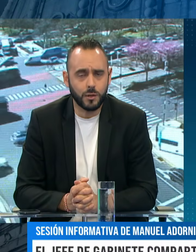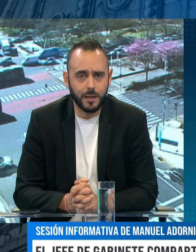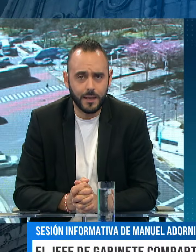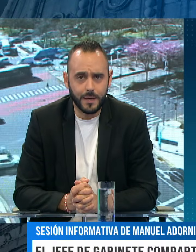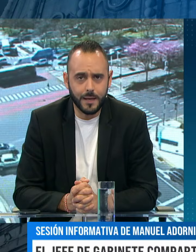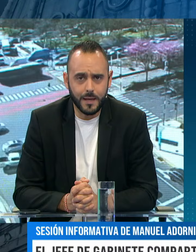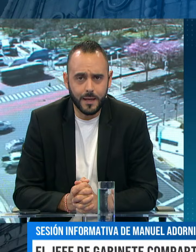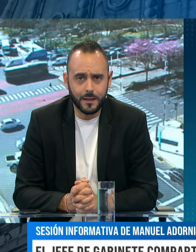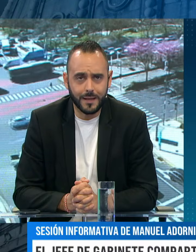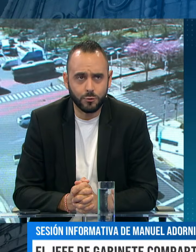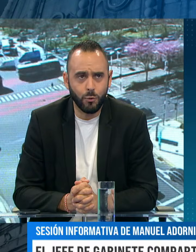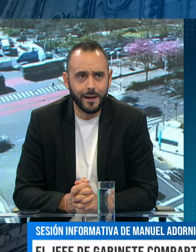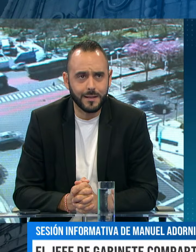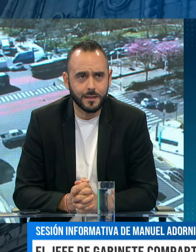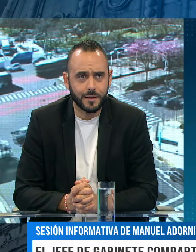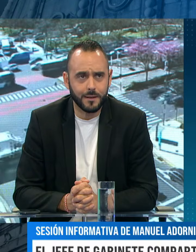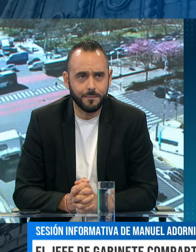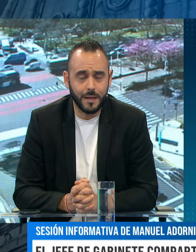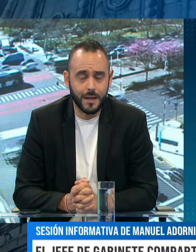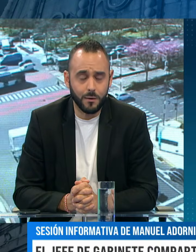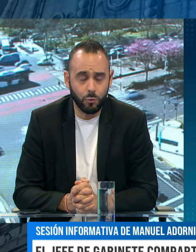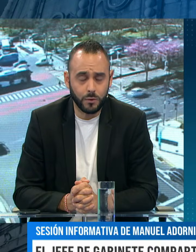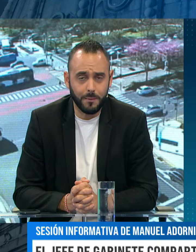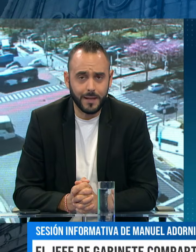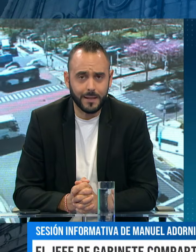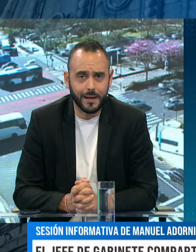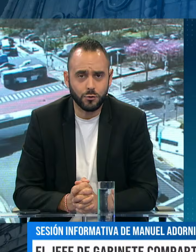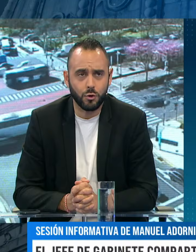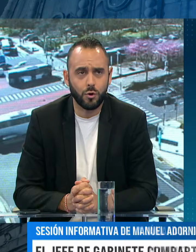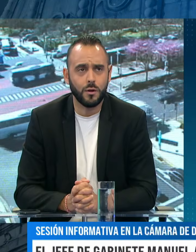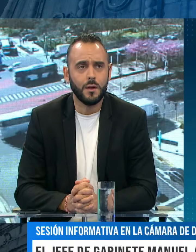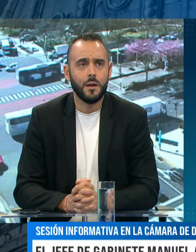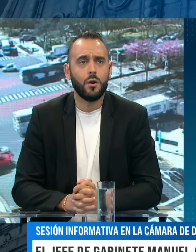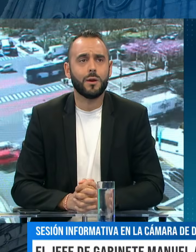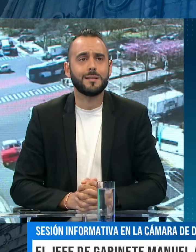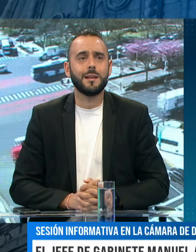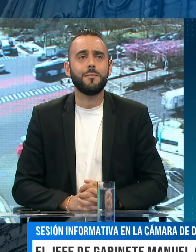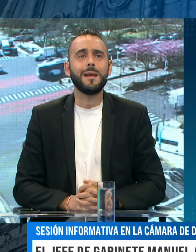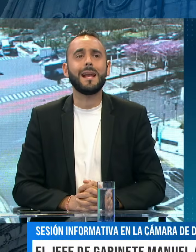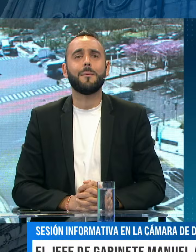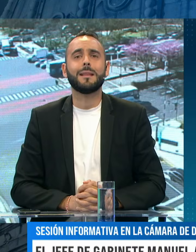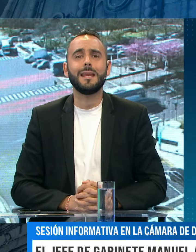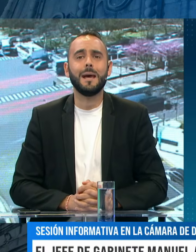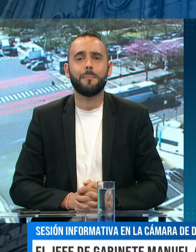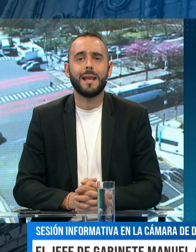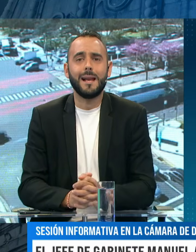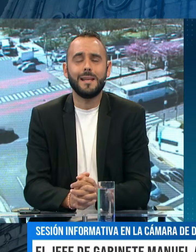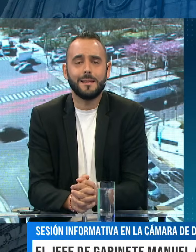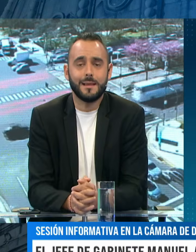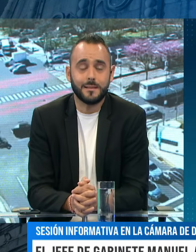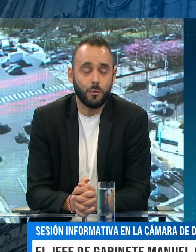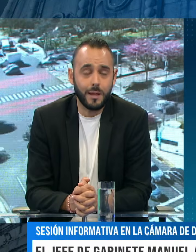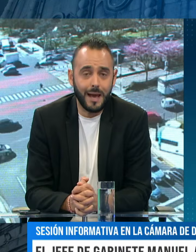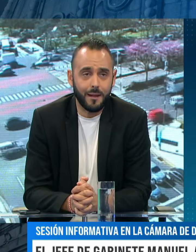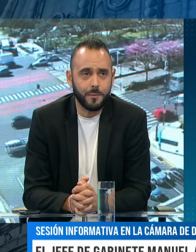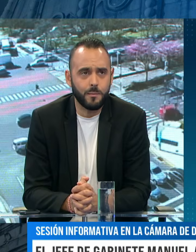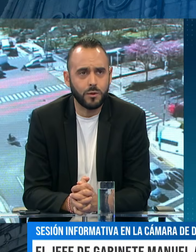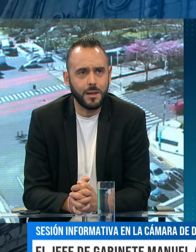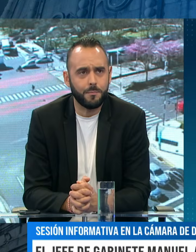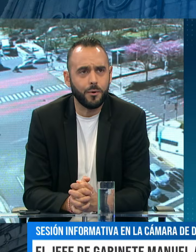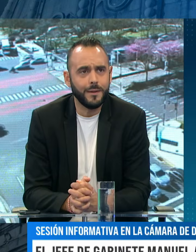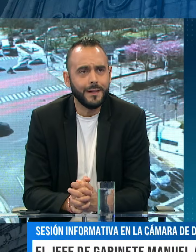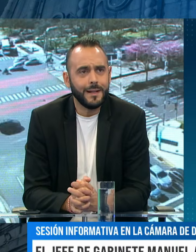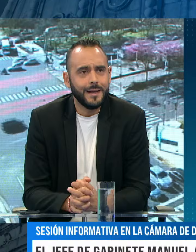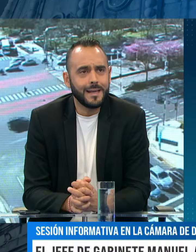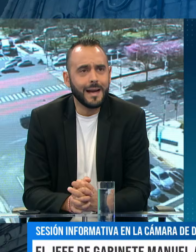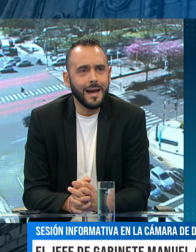los textuales, justamente en este caso con lo que significa la materia penal y de seguridad al mismo